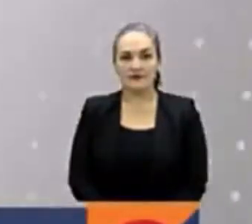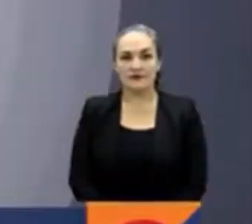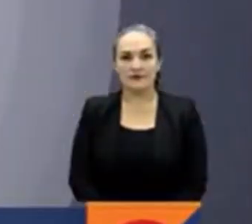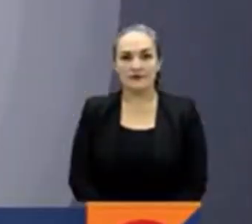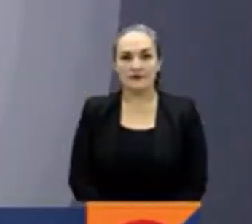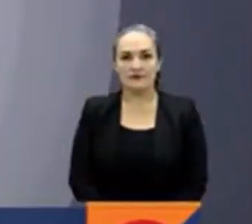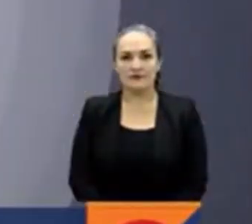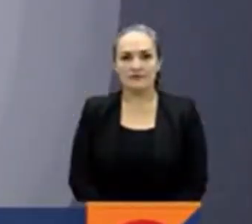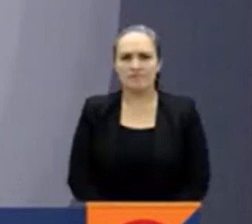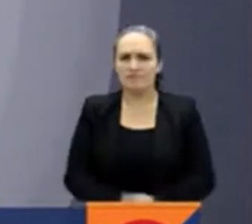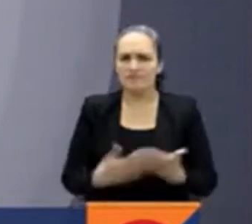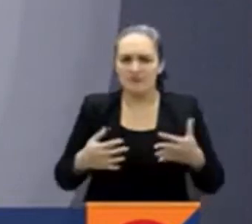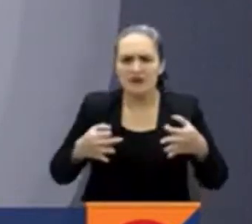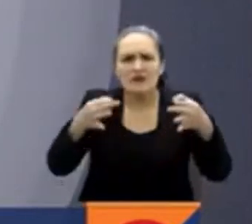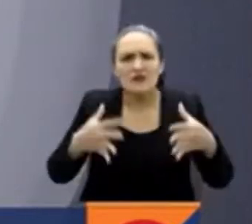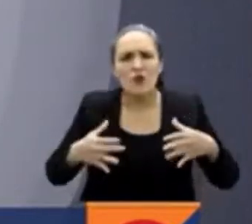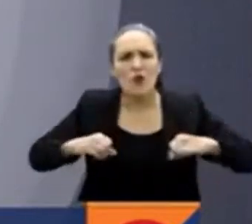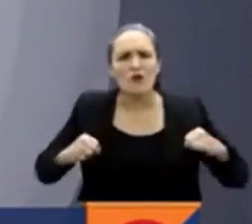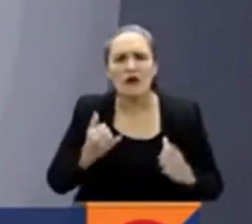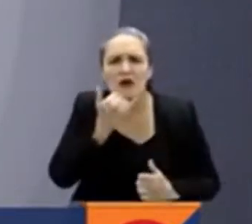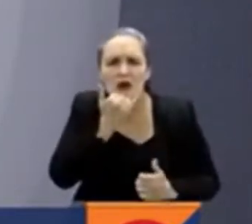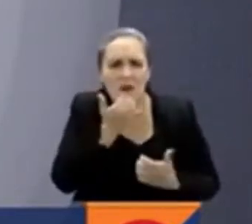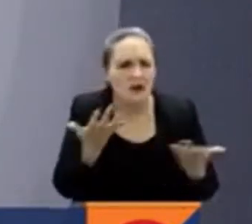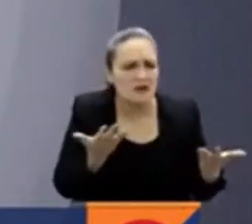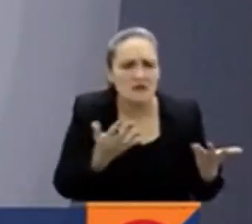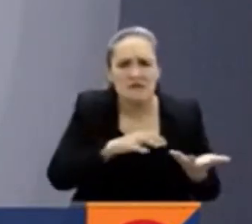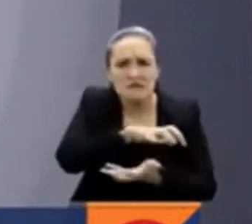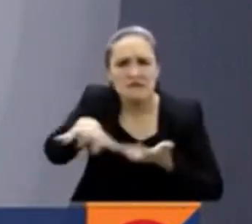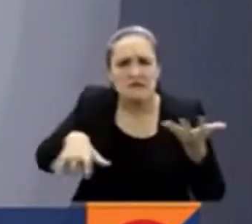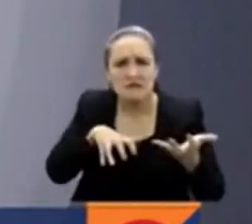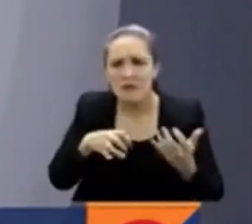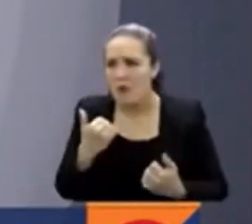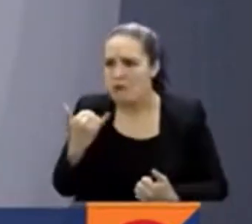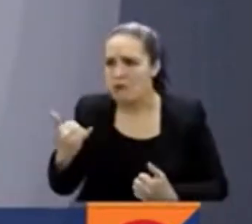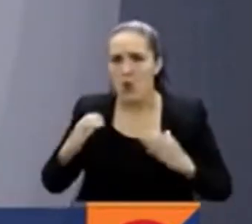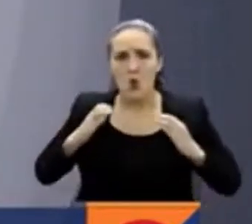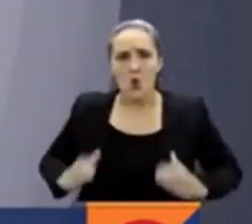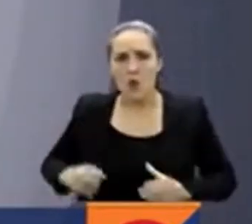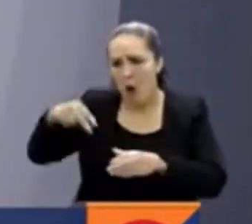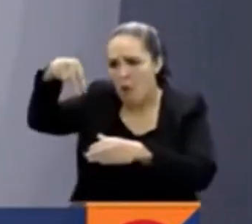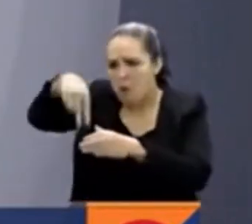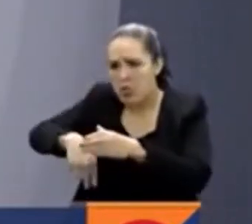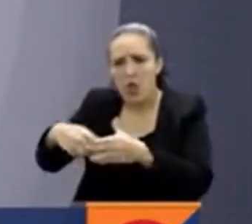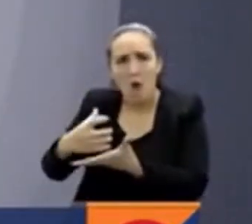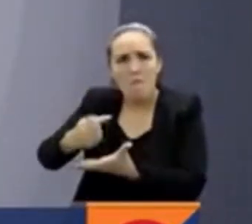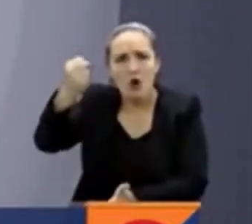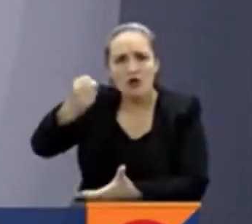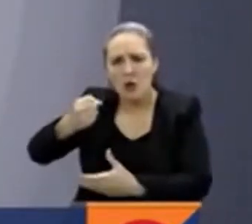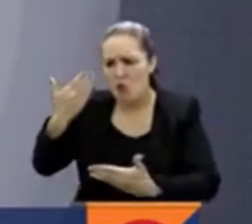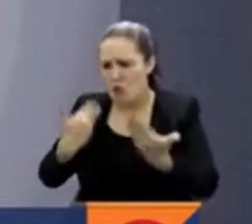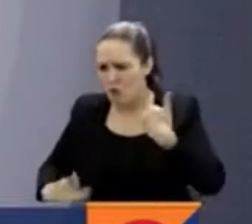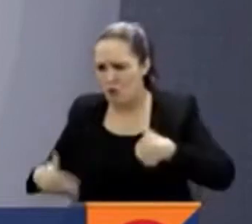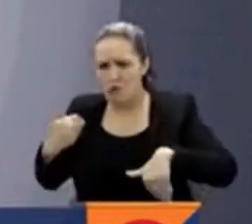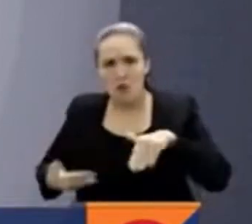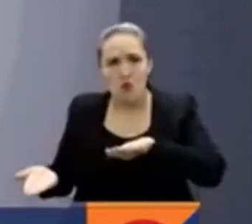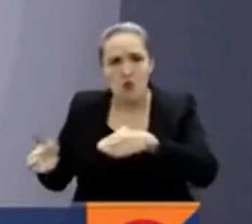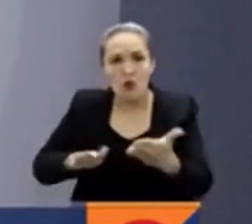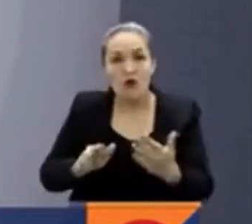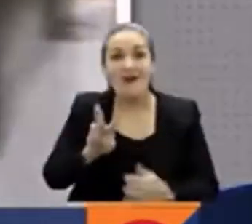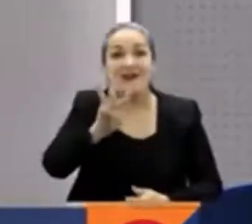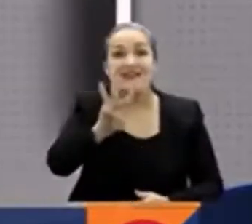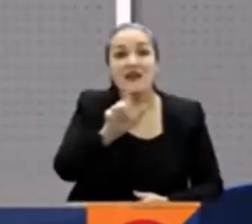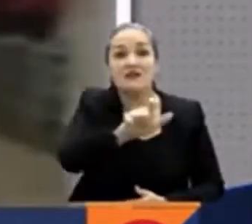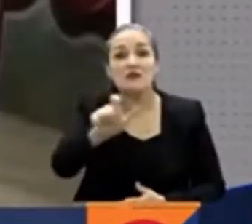¿Qué pasa con la seguridad en Bogotá? Encuentran más cuerpos embolsados en la capital. 3 personas fueron halladas en la localidad